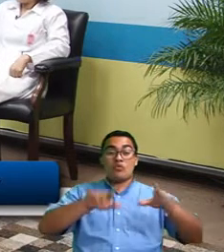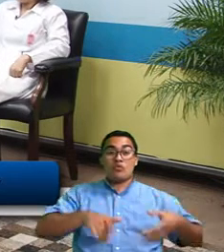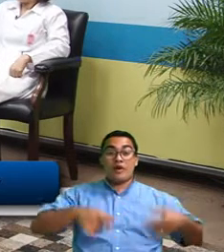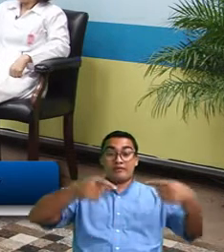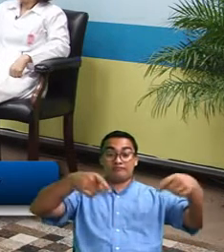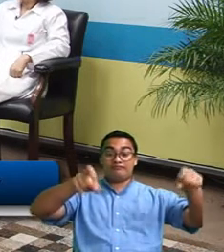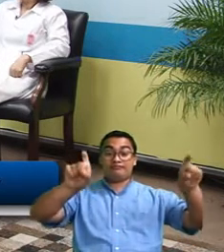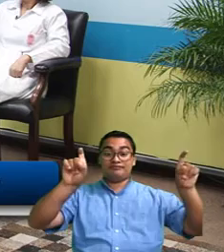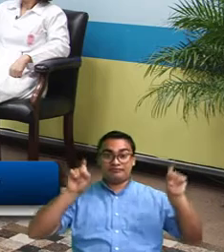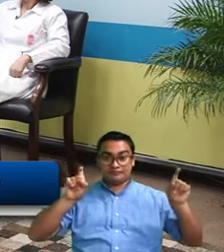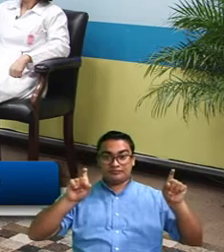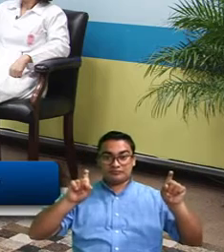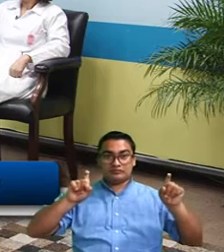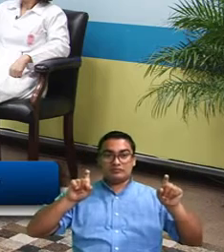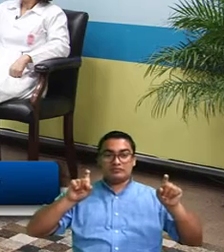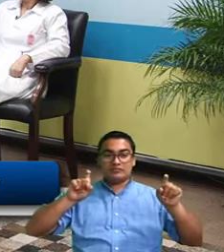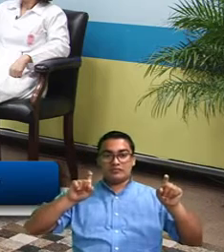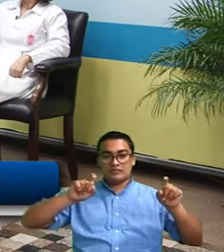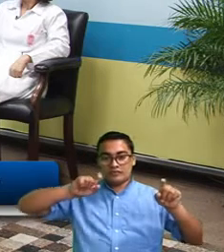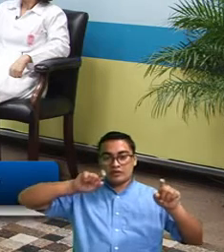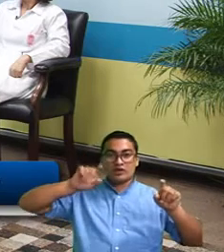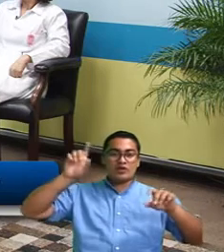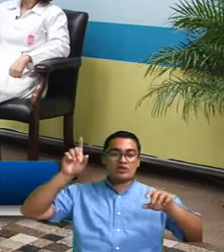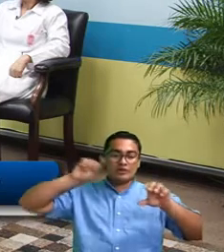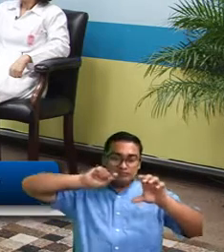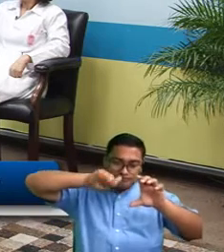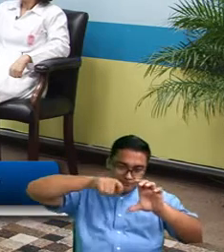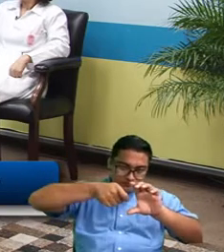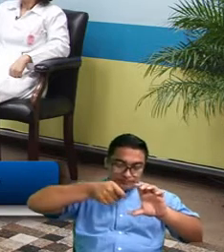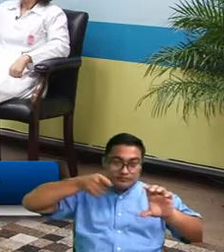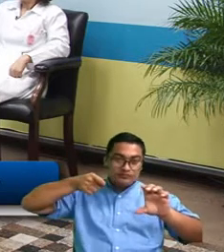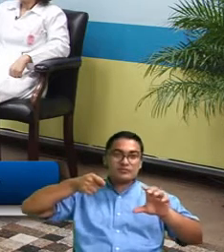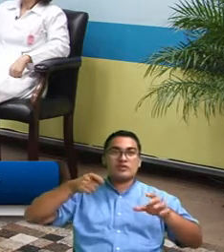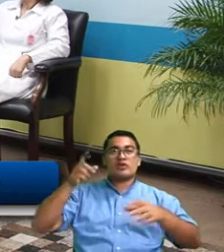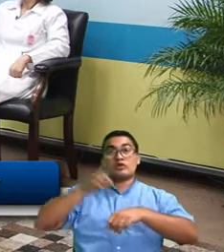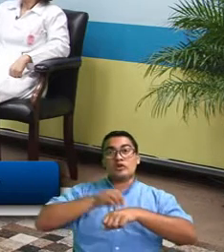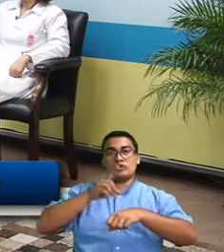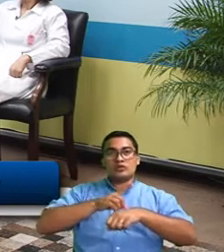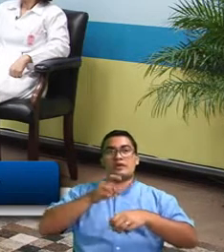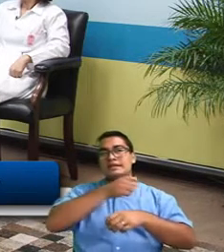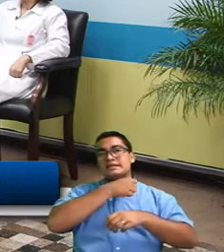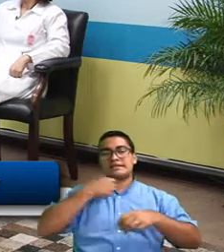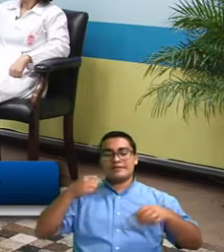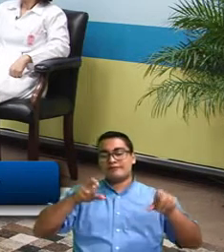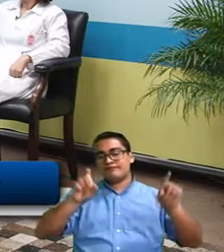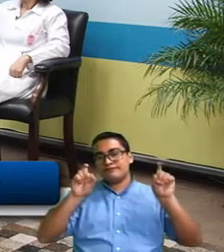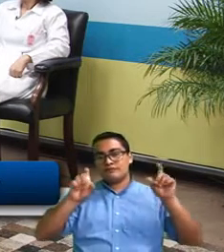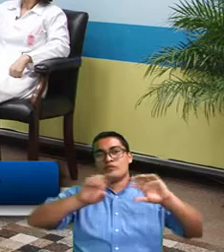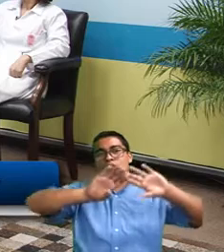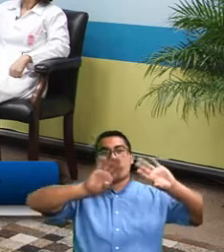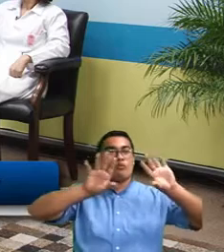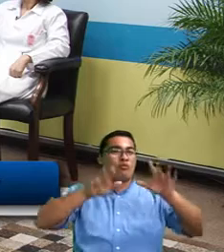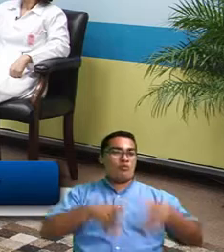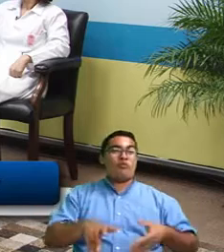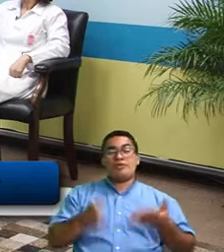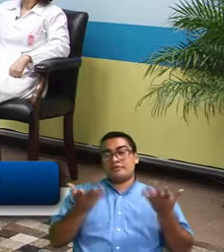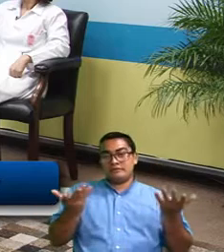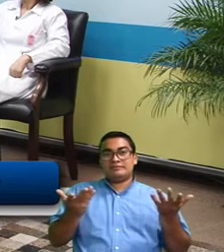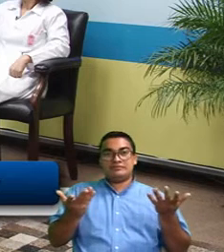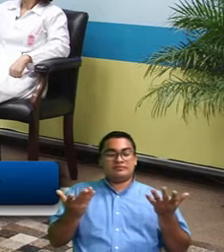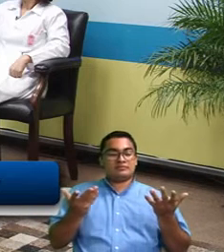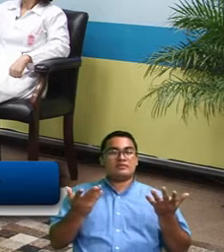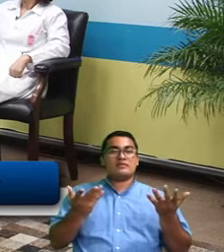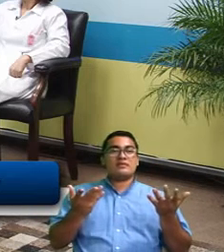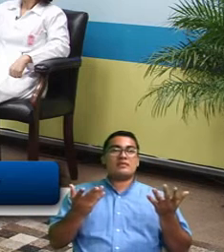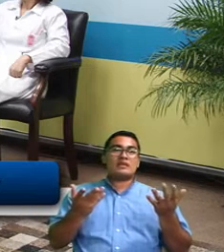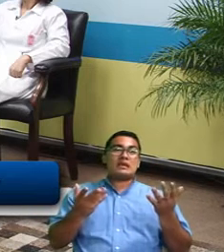Que toda mujer que tiene relaciones o que está activa sexualmente se la debe hacer. precisamente por eso que dice usted que la a veces se